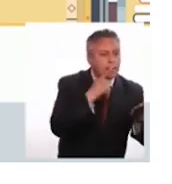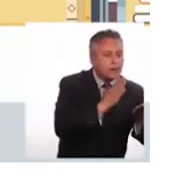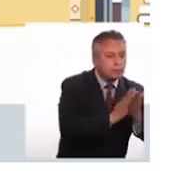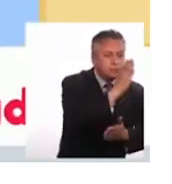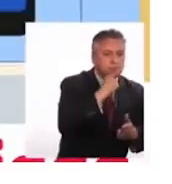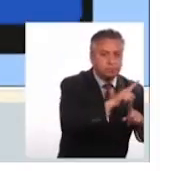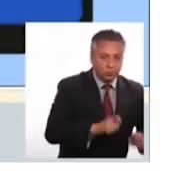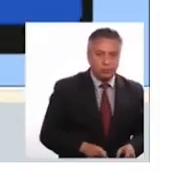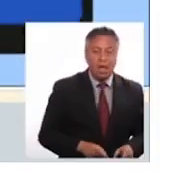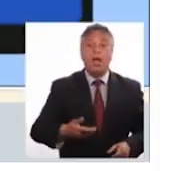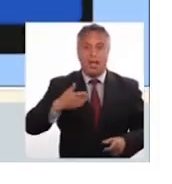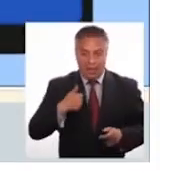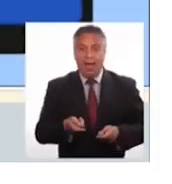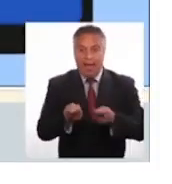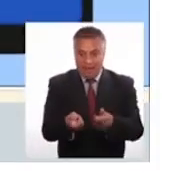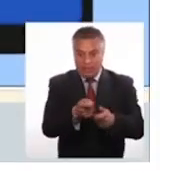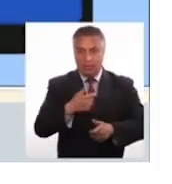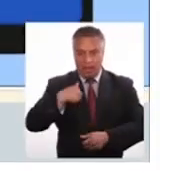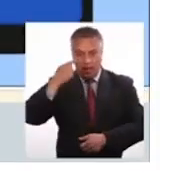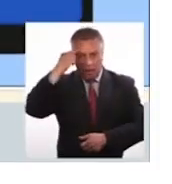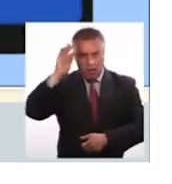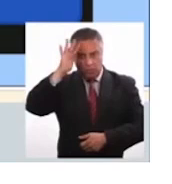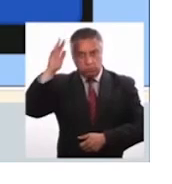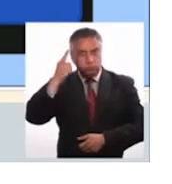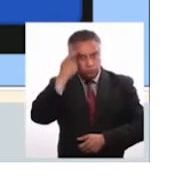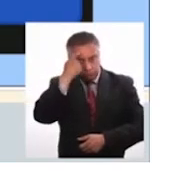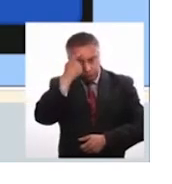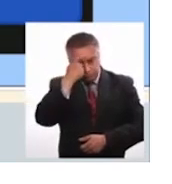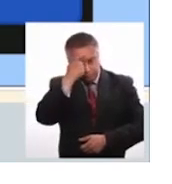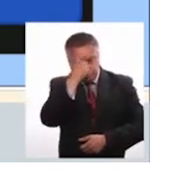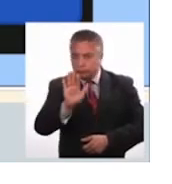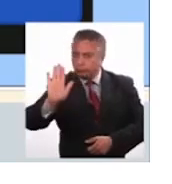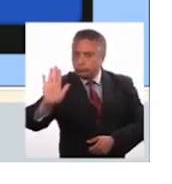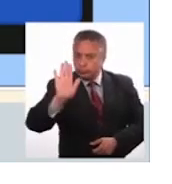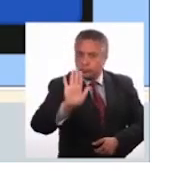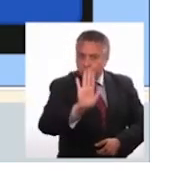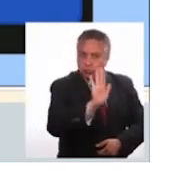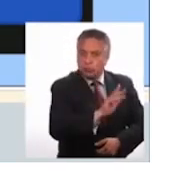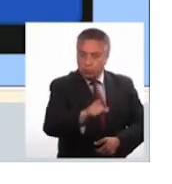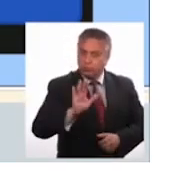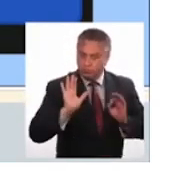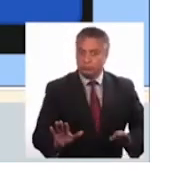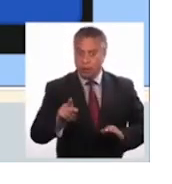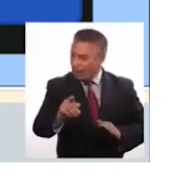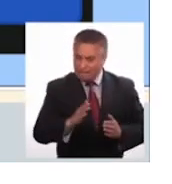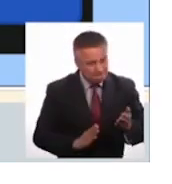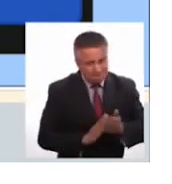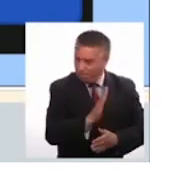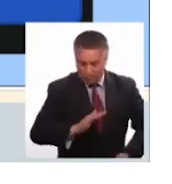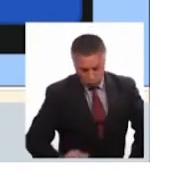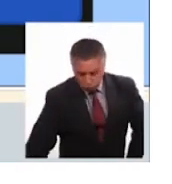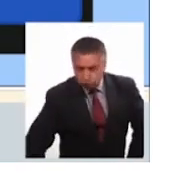iniciales. Desarrollar las habilidades de pensamiento crítico en el núcleo de asignaturas de historia es transversal en el currículo desde